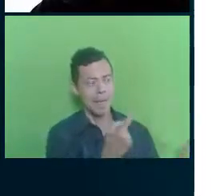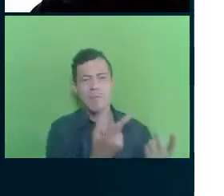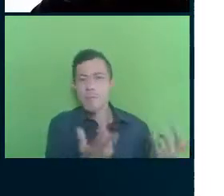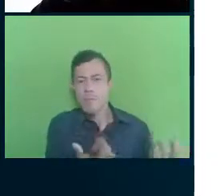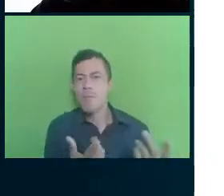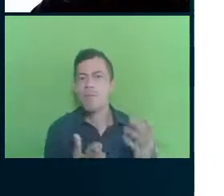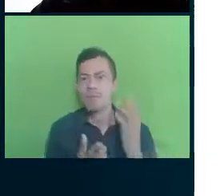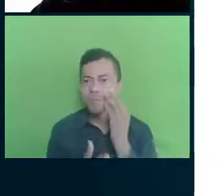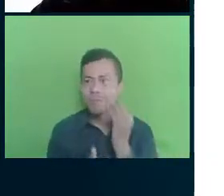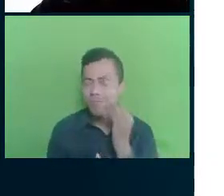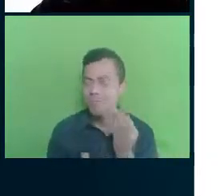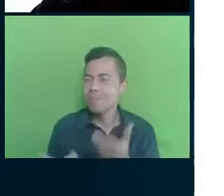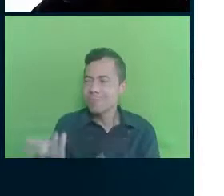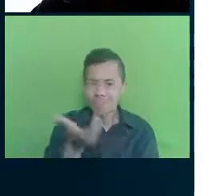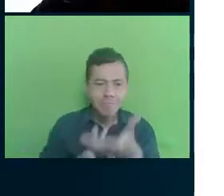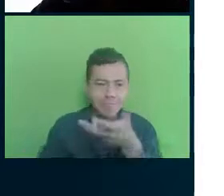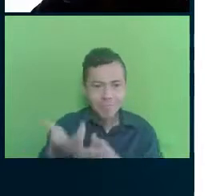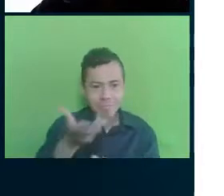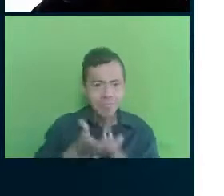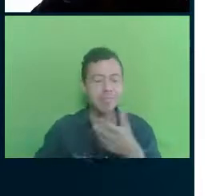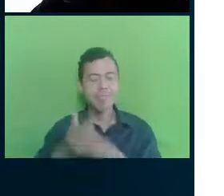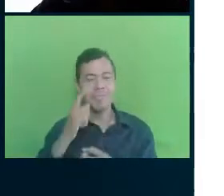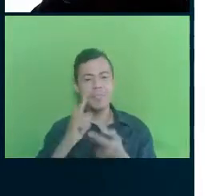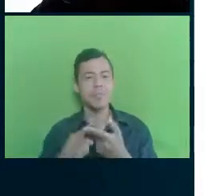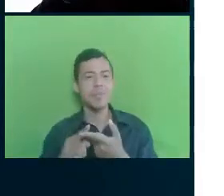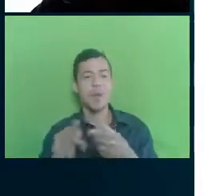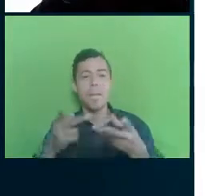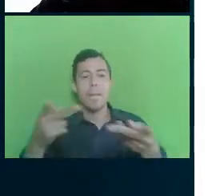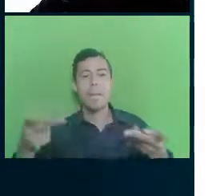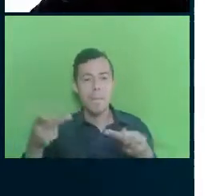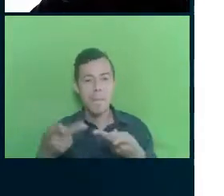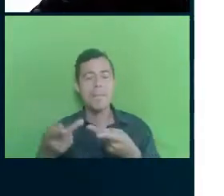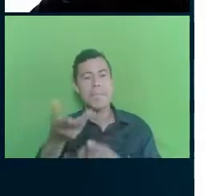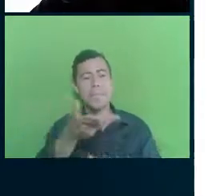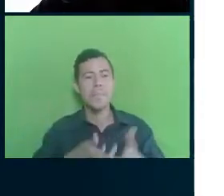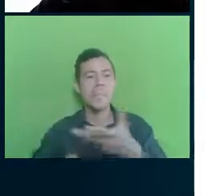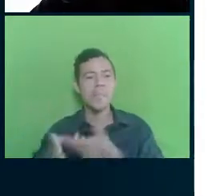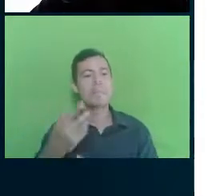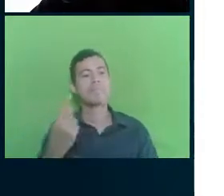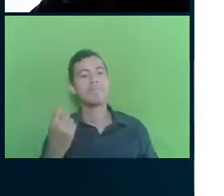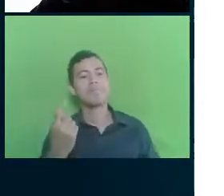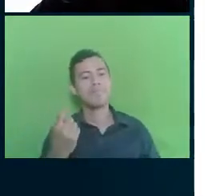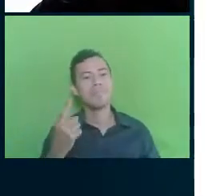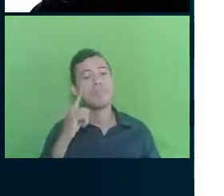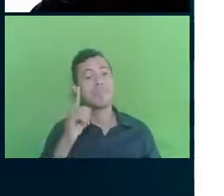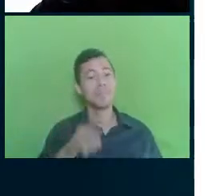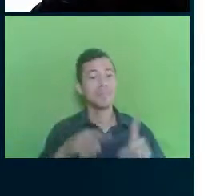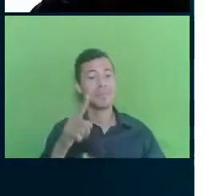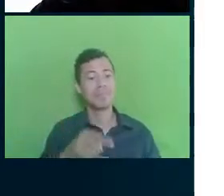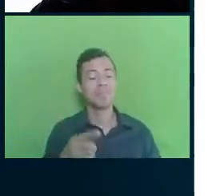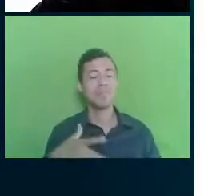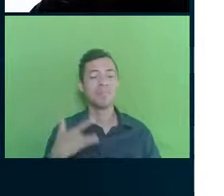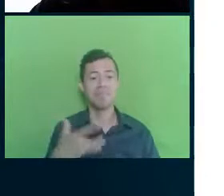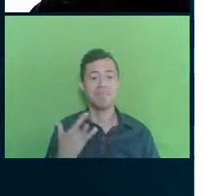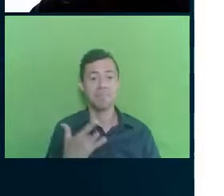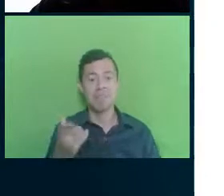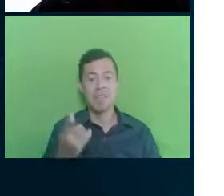experimentación, en la iteración dentro de ambientes de experimentación y muy pocos se han movido, por decirlo así, a ambientes